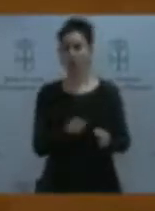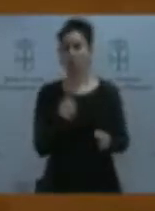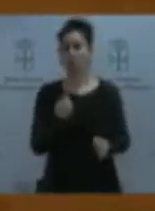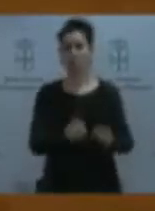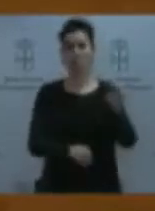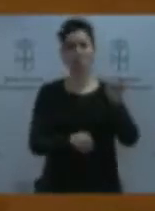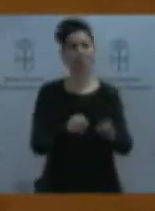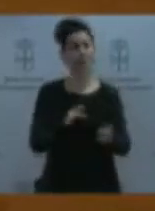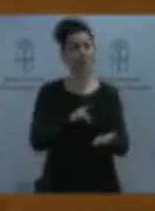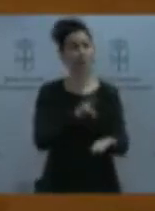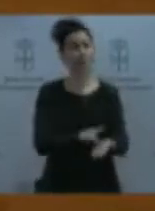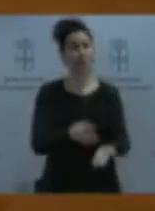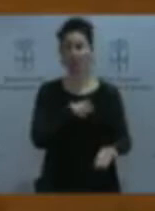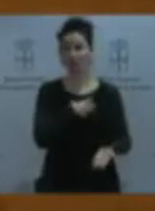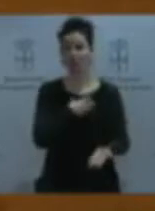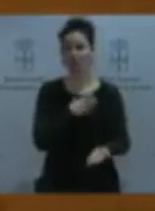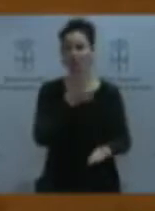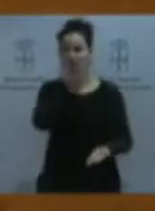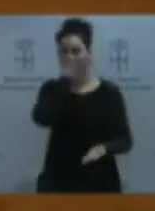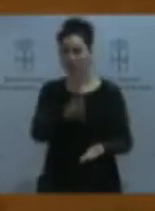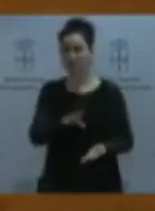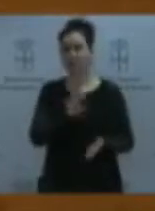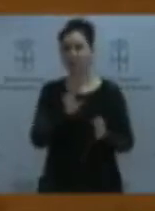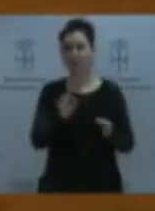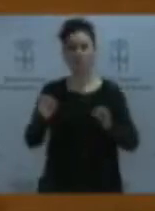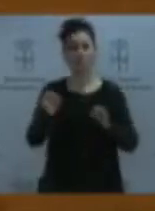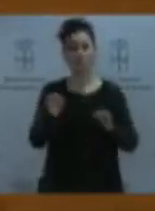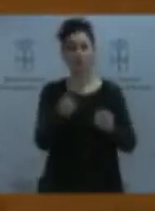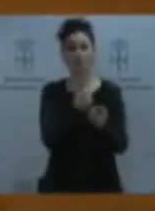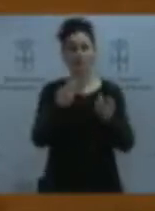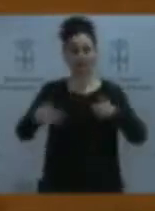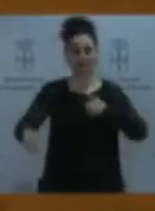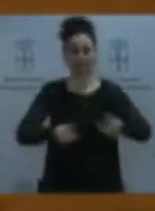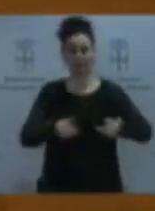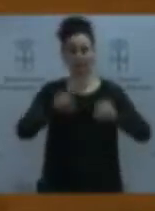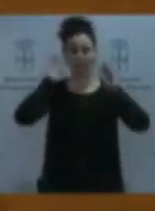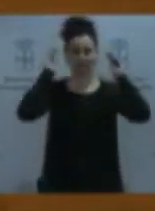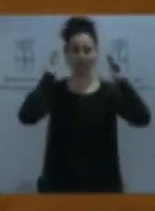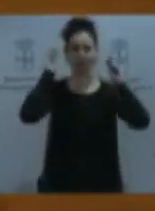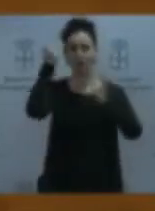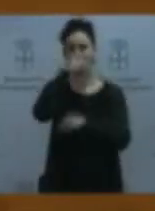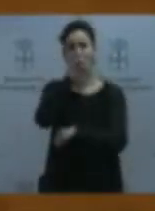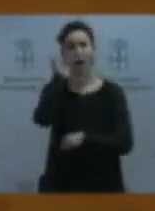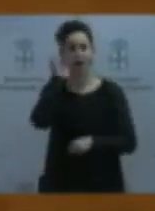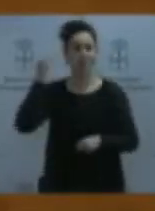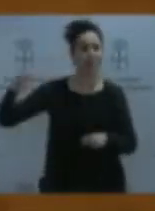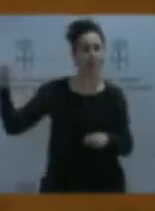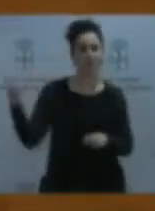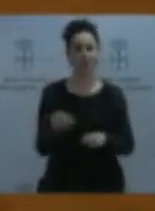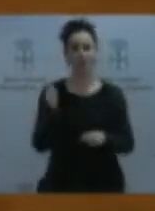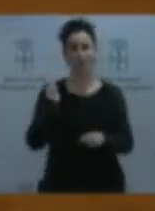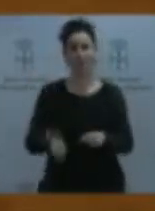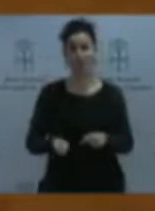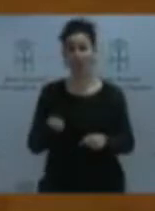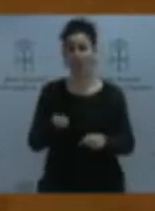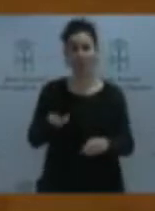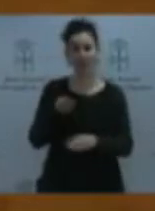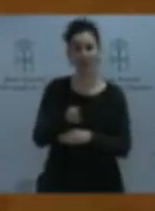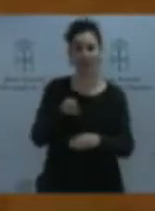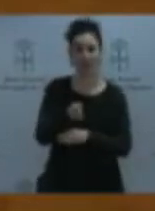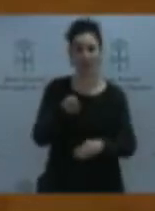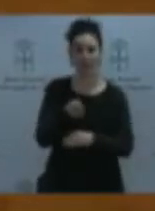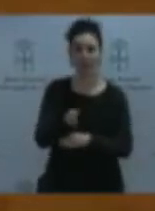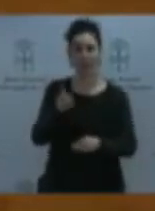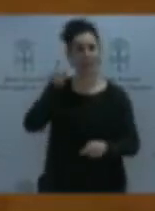formación, especialmente en materia de género. Los jueces denuncian no poder asistir a las actividades docentes que les permitan actualizar